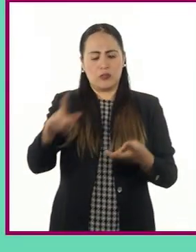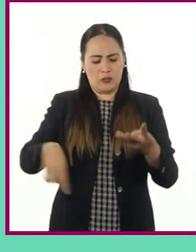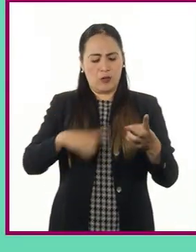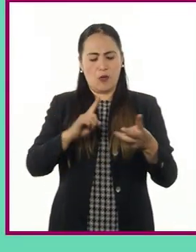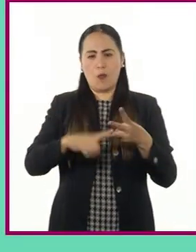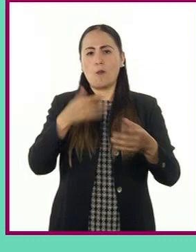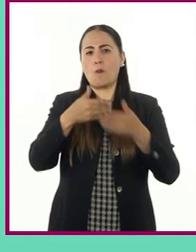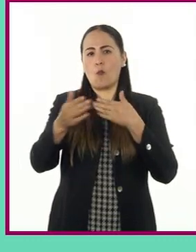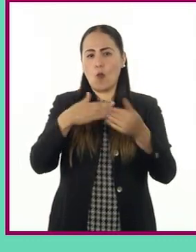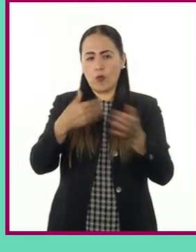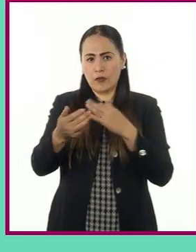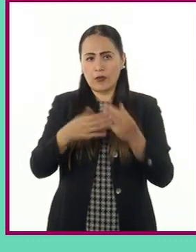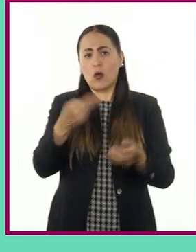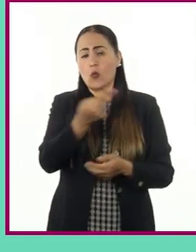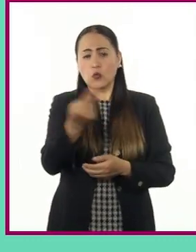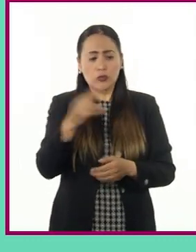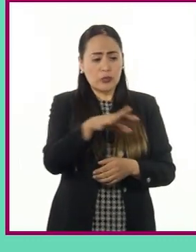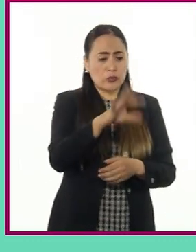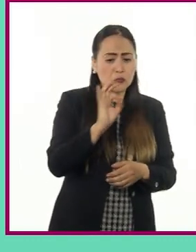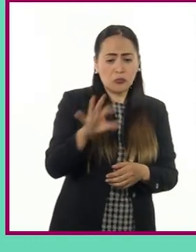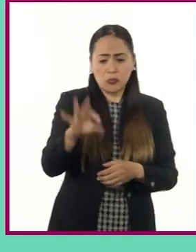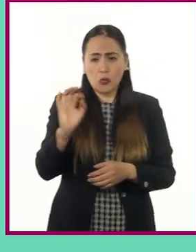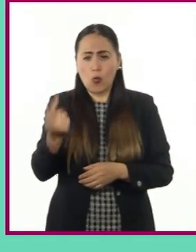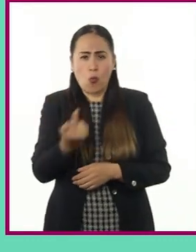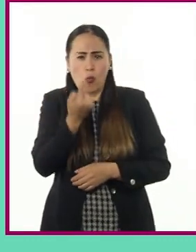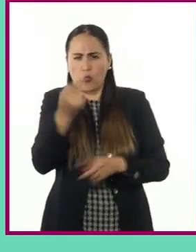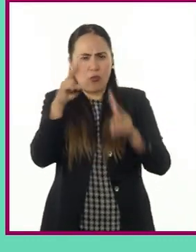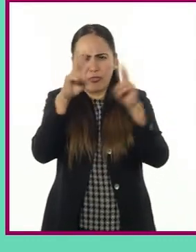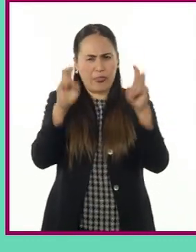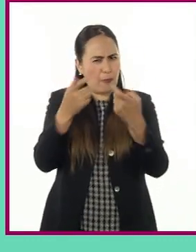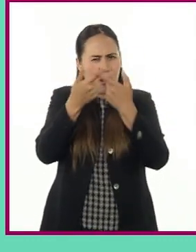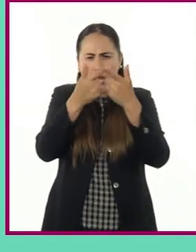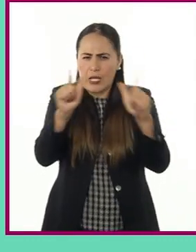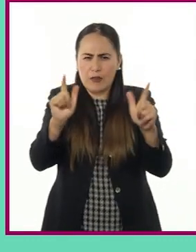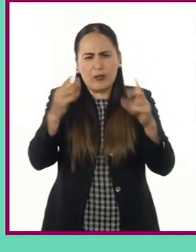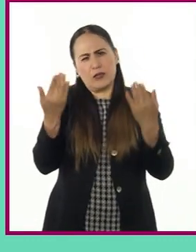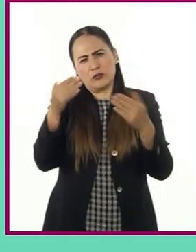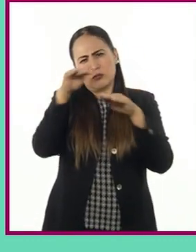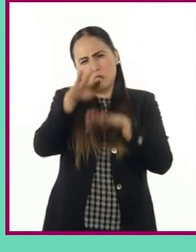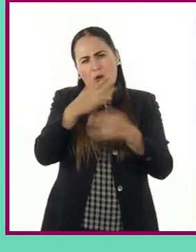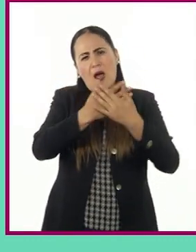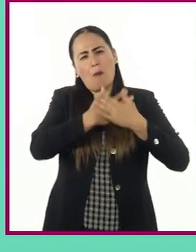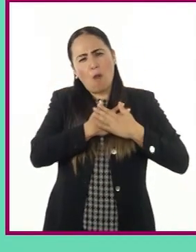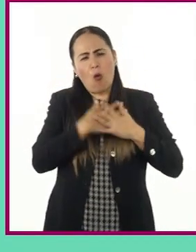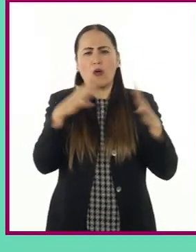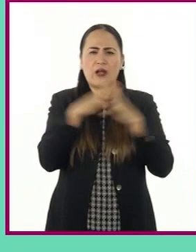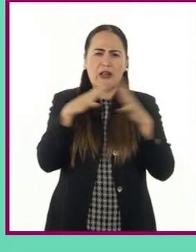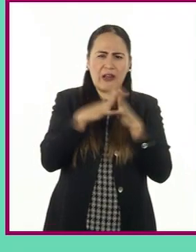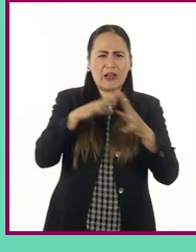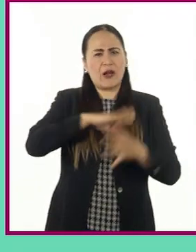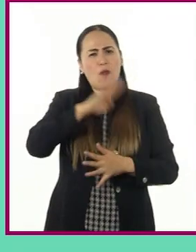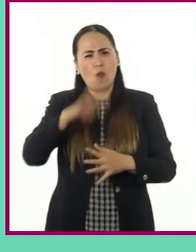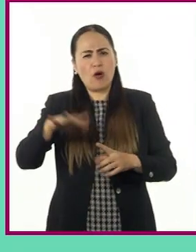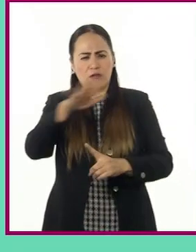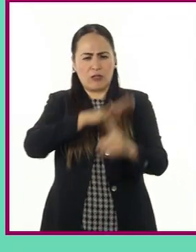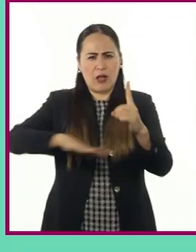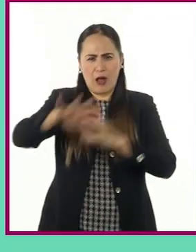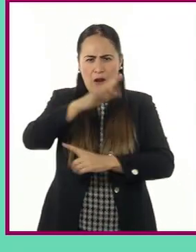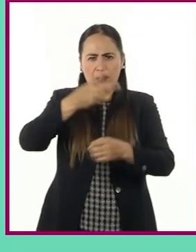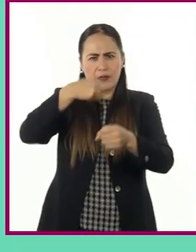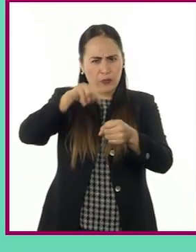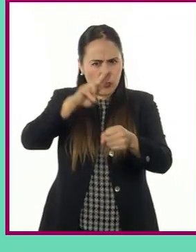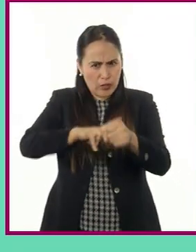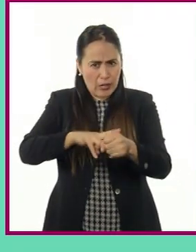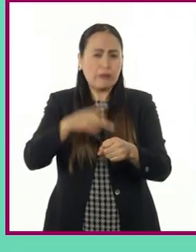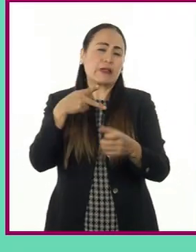Y escojan un poema del tema que quieran: amor, guerra, muerte, naturaleza. Claro